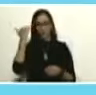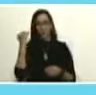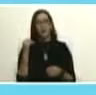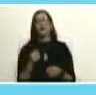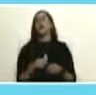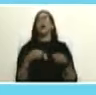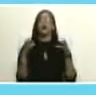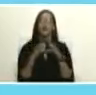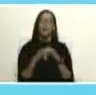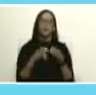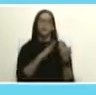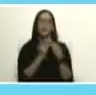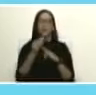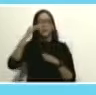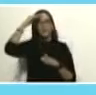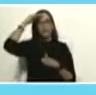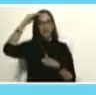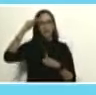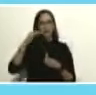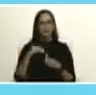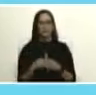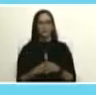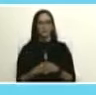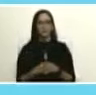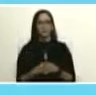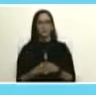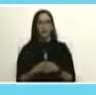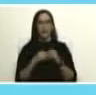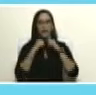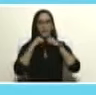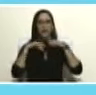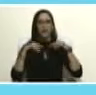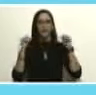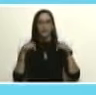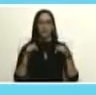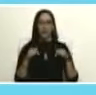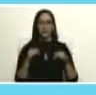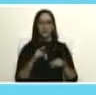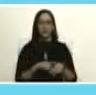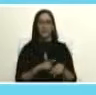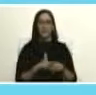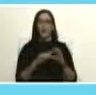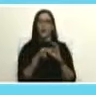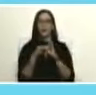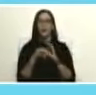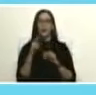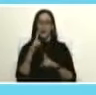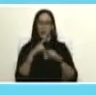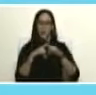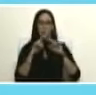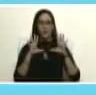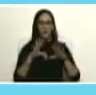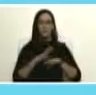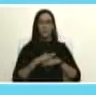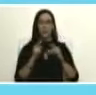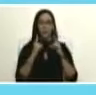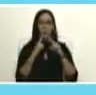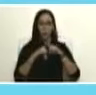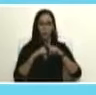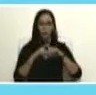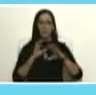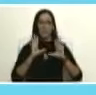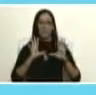Brigadas comunitarias militares. El milagro de esta época unido al 1x10, porque el 1x10 no llega el